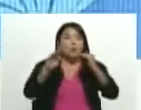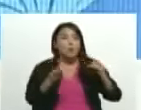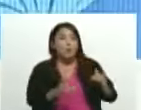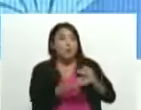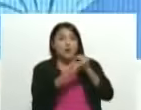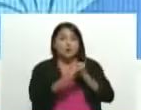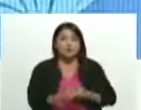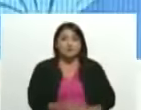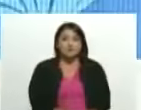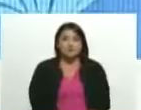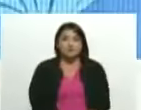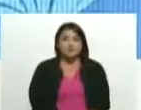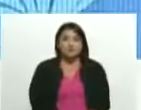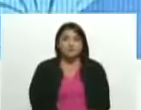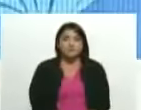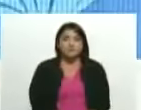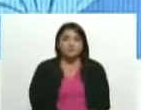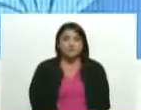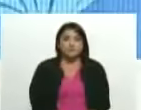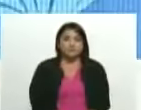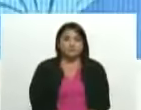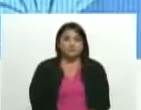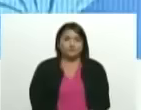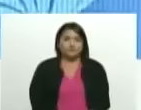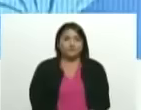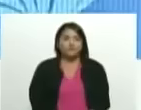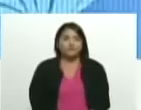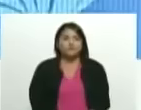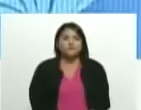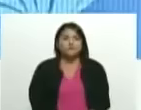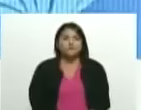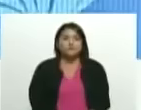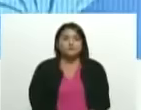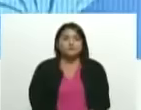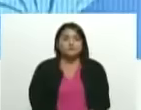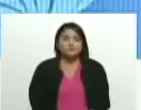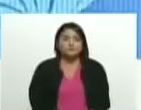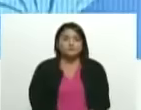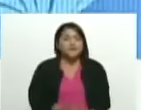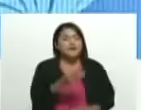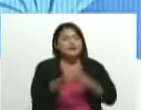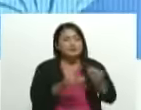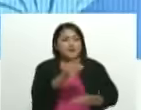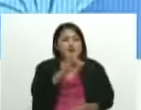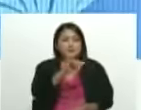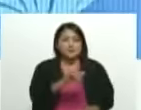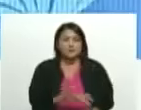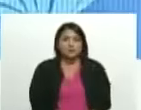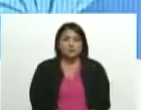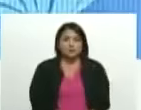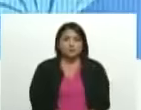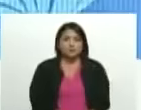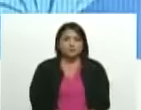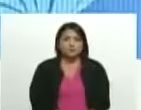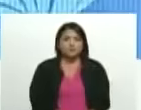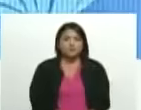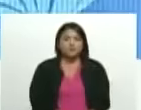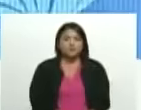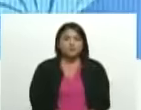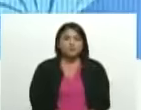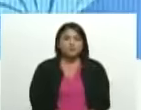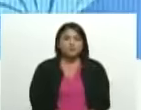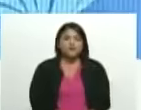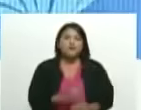aplicables para el resto de los procesos electorales que corresponda desarrollar. Vamos a convocar a la Comisión de